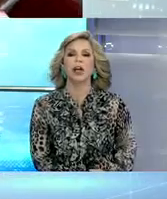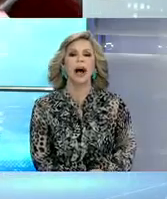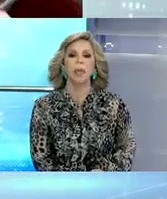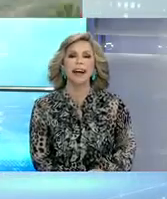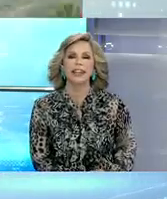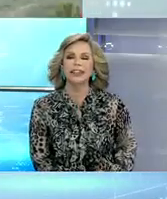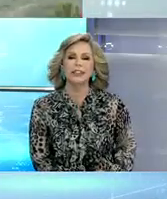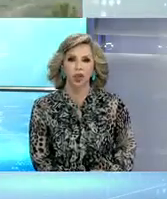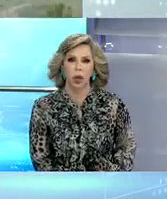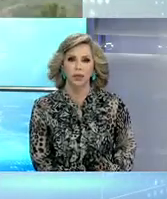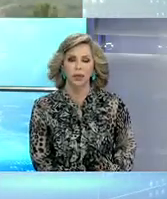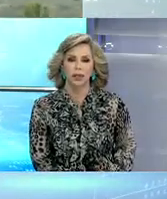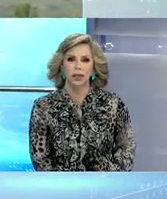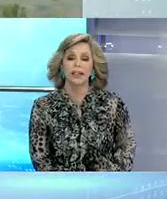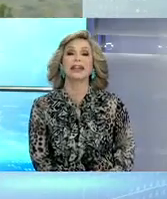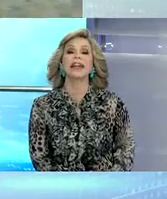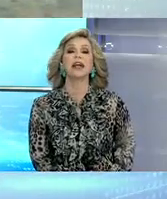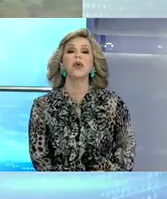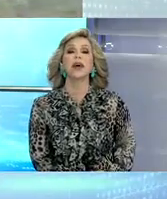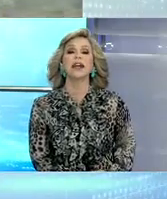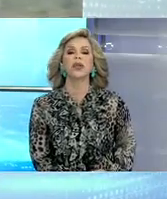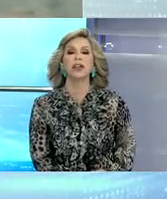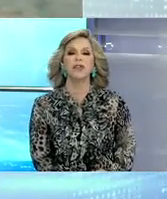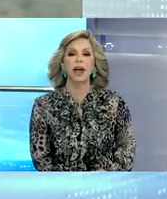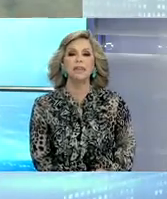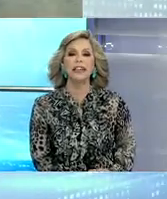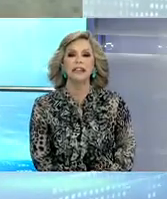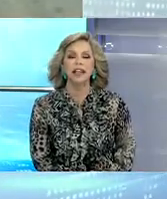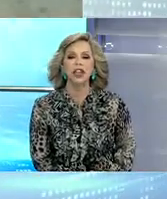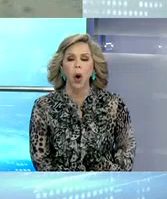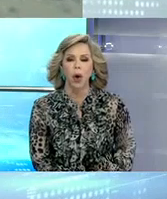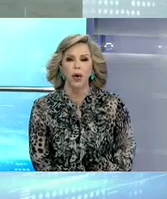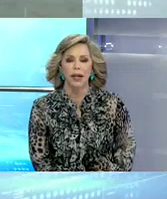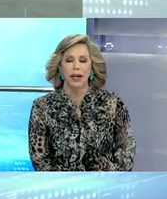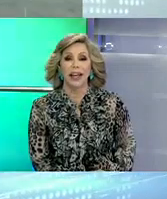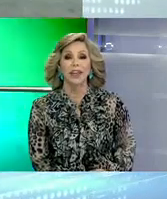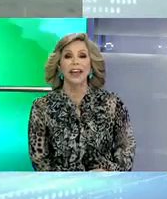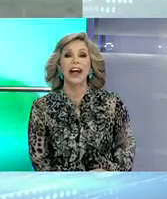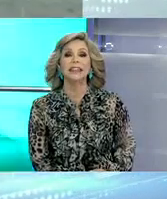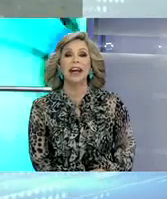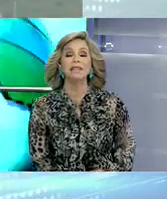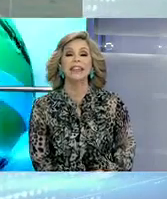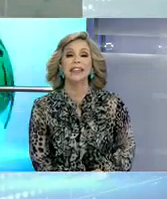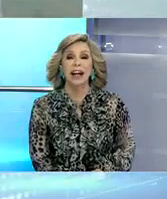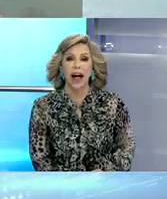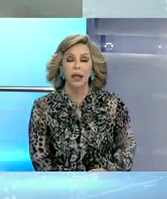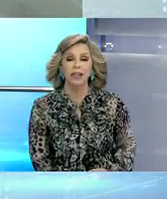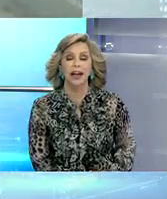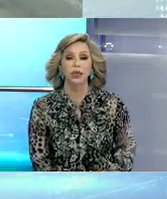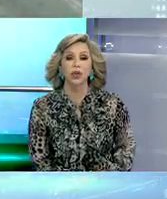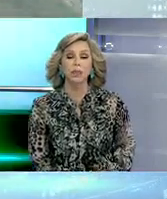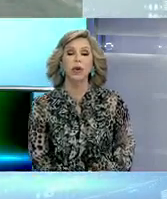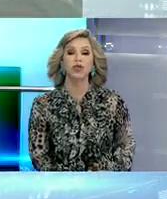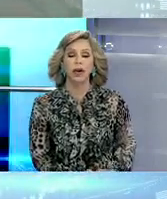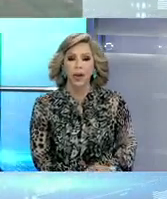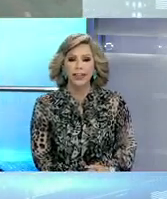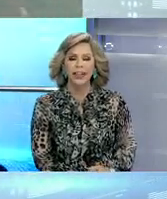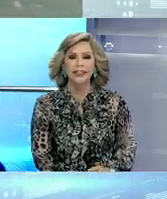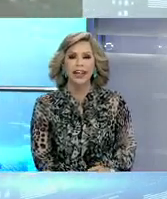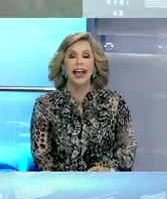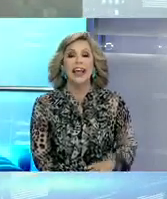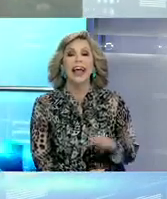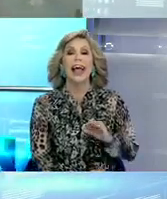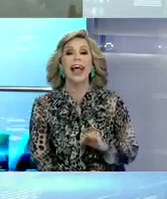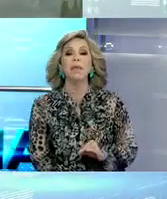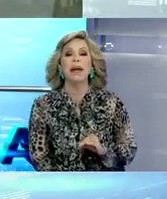los expertos, jamás existió. Se trata de un caso de femicidio que deberá ser investigado hasta las últimas